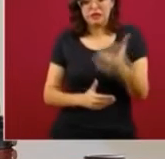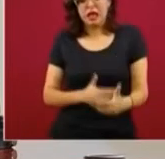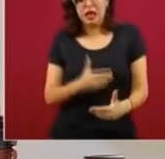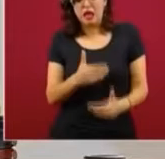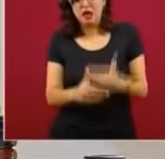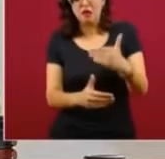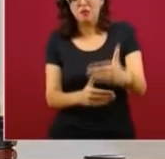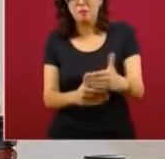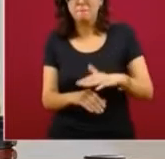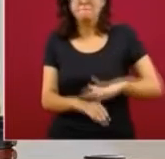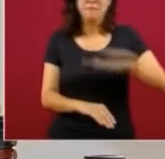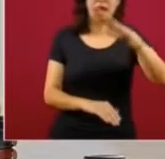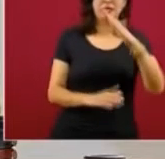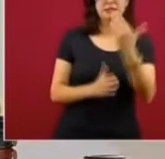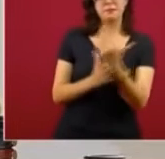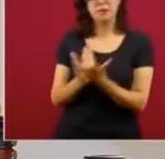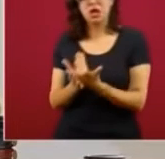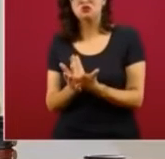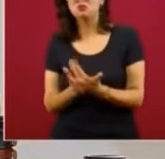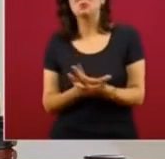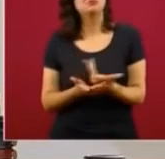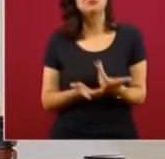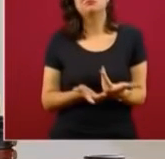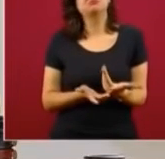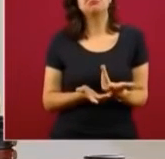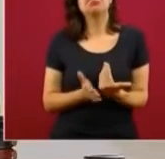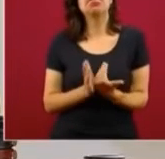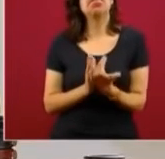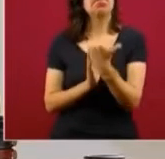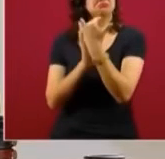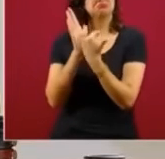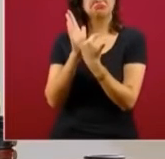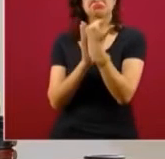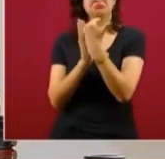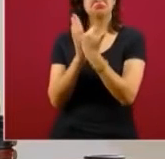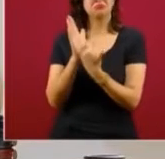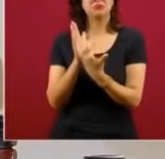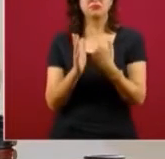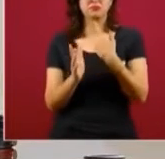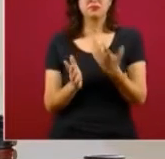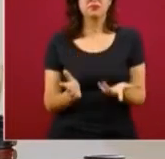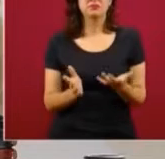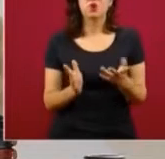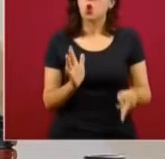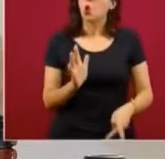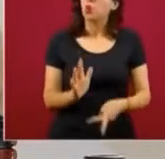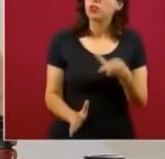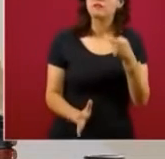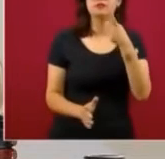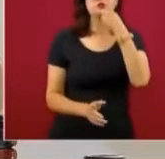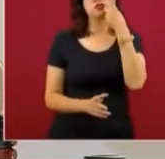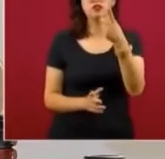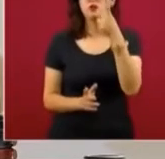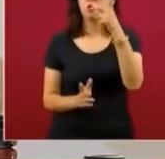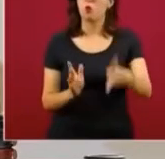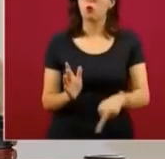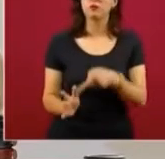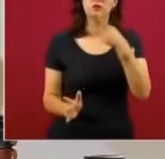febrero de 1855 en Göttingen, Reino de Hannover, Alemania. Gauss, desde niño, mostró su talento en las matemáticas y las